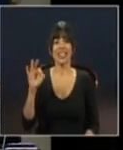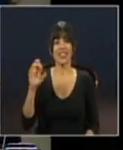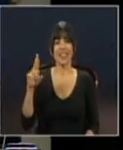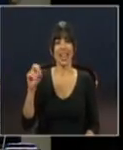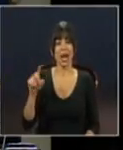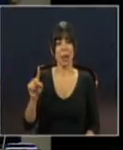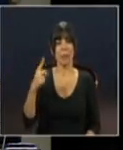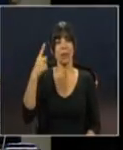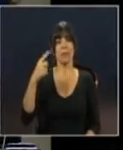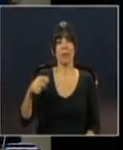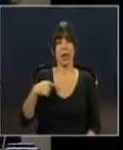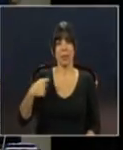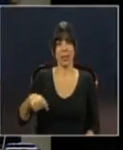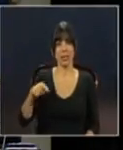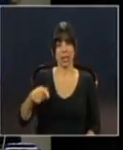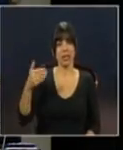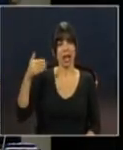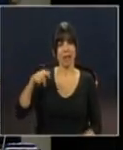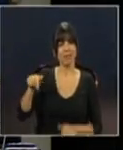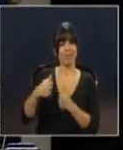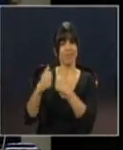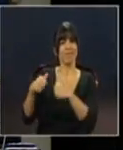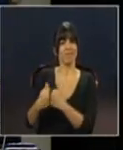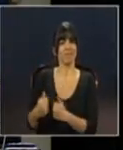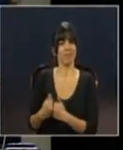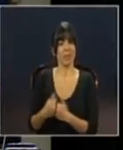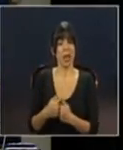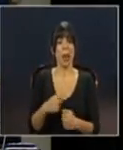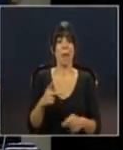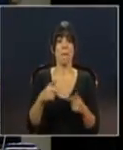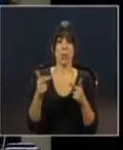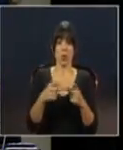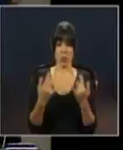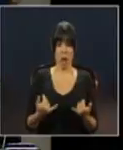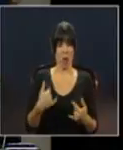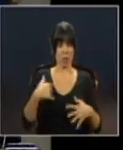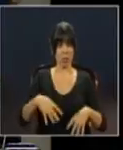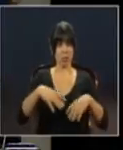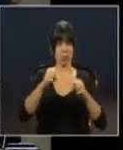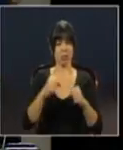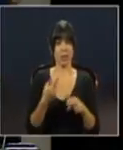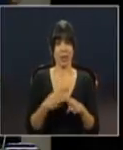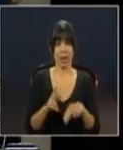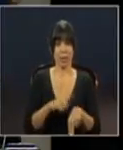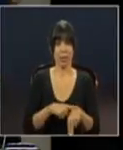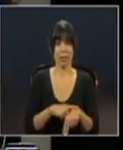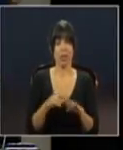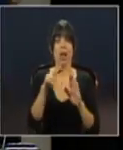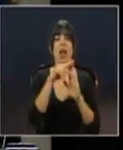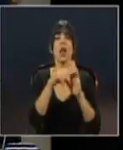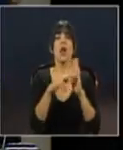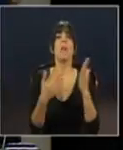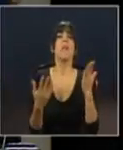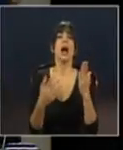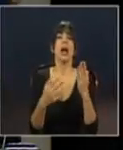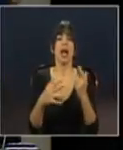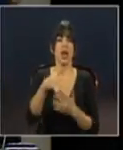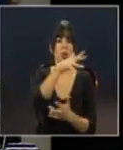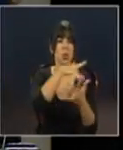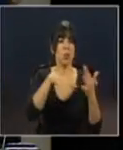mandato constitucional. En el cargo que ocupo momentáneamente, la norma es la turbulencia creadora, no la